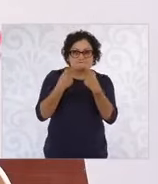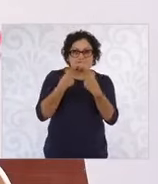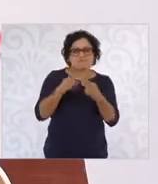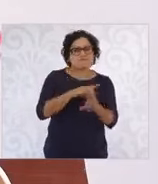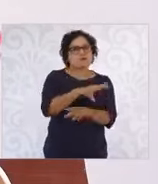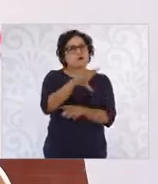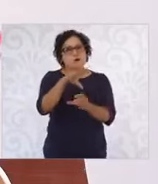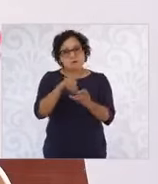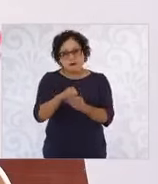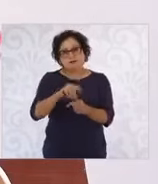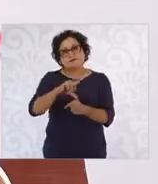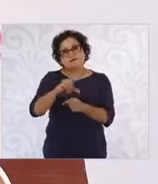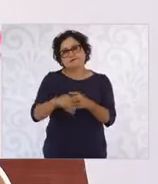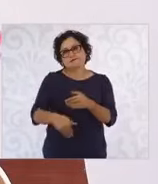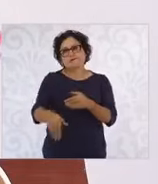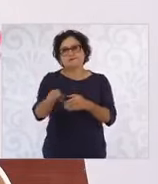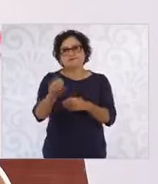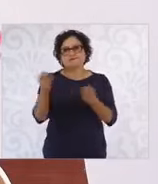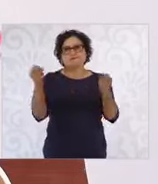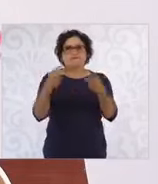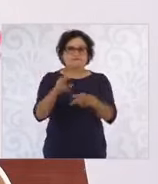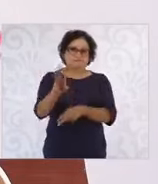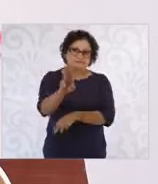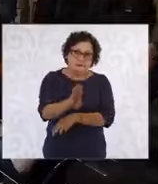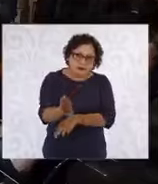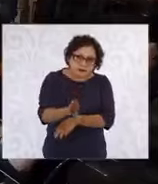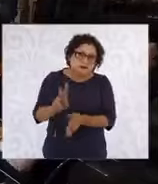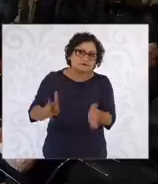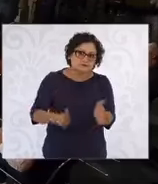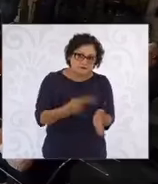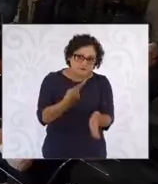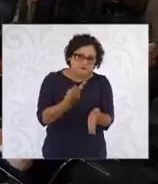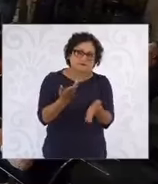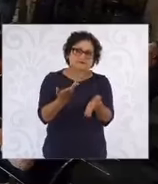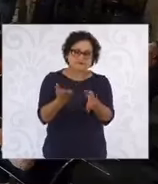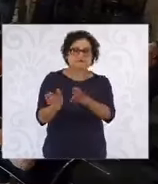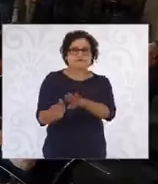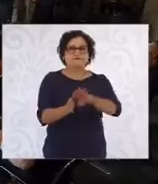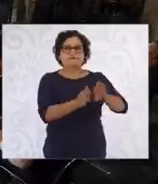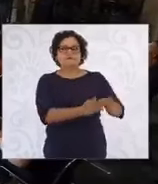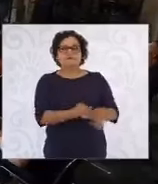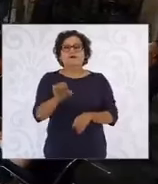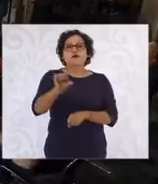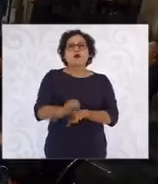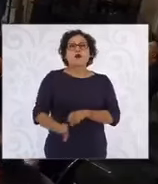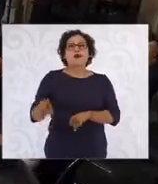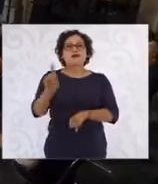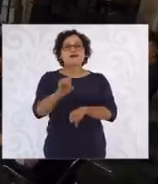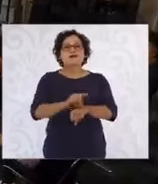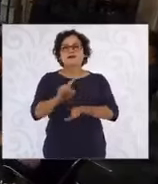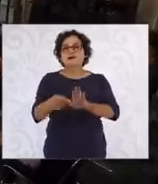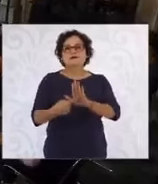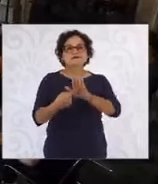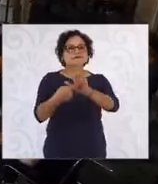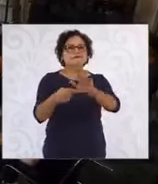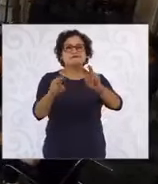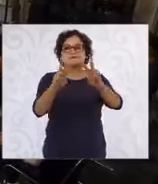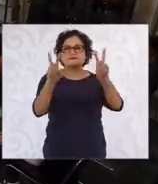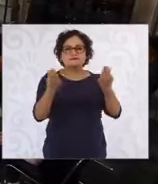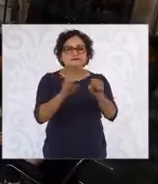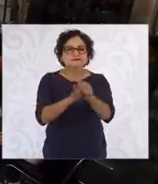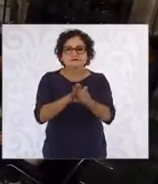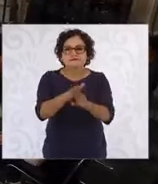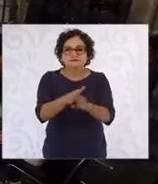platicar varios temas. Bueno, hoy vamos a hablar de mujeres, de los derechos humanos de las